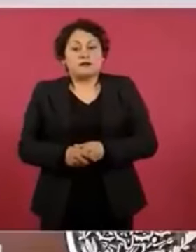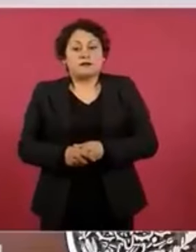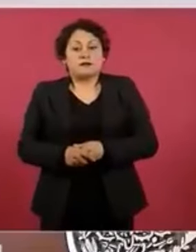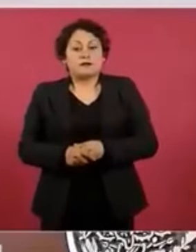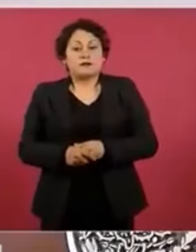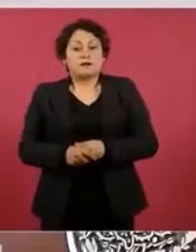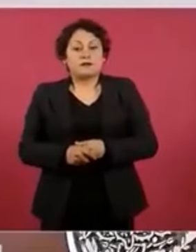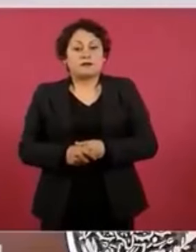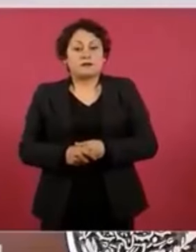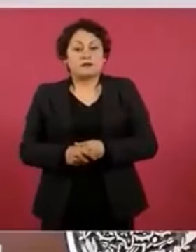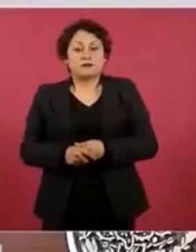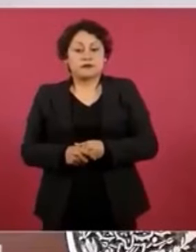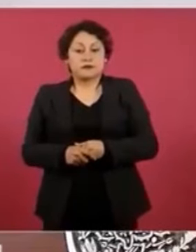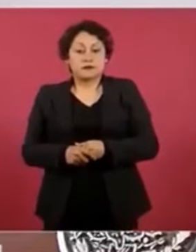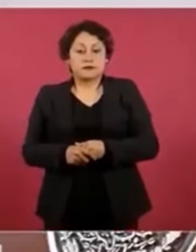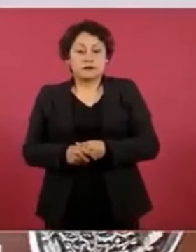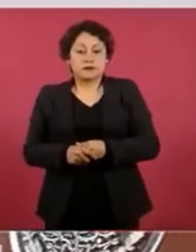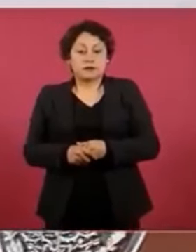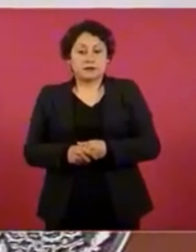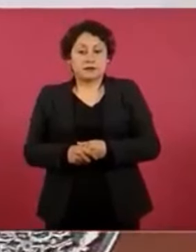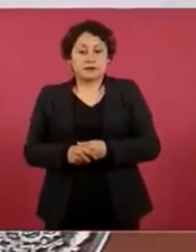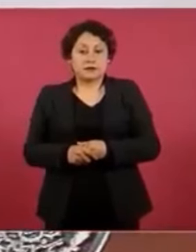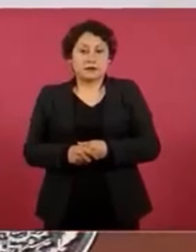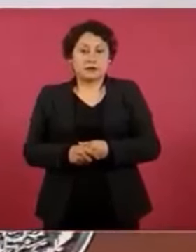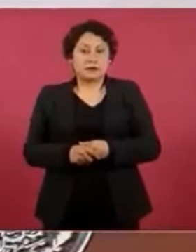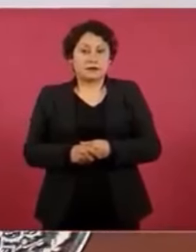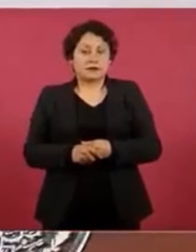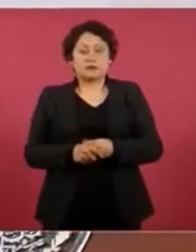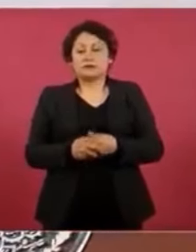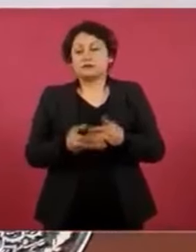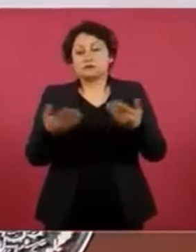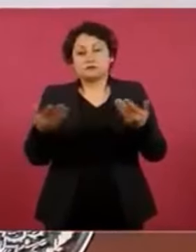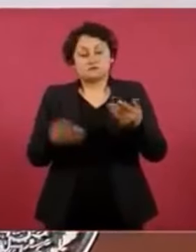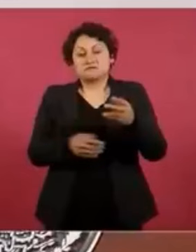sensible no fue muy bien a los